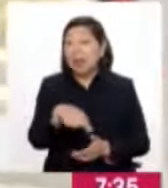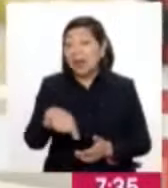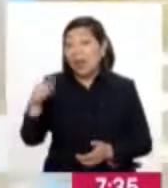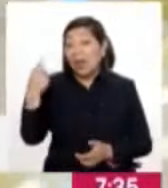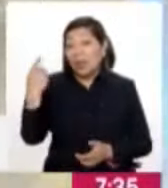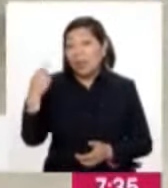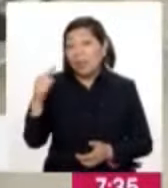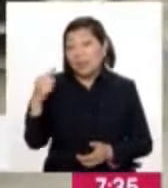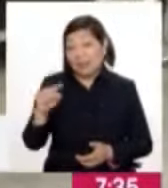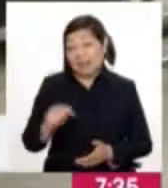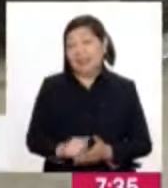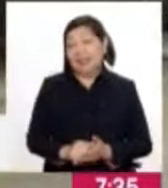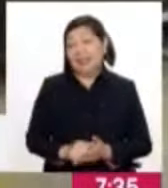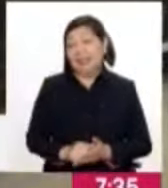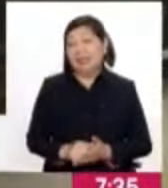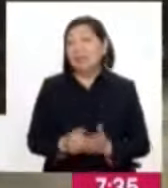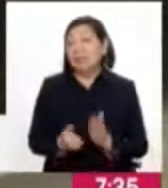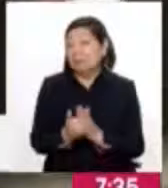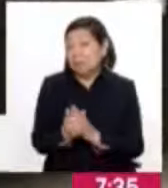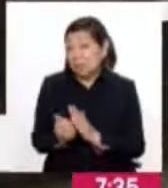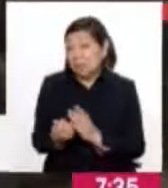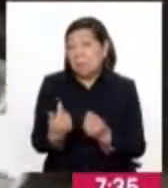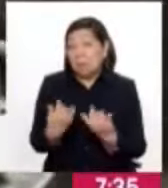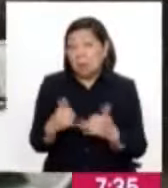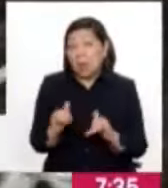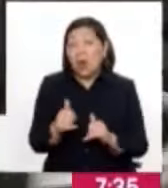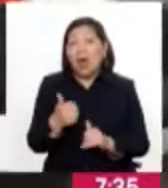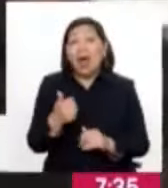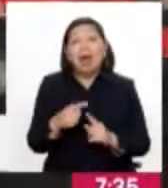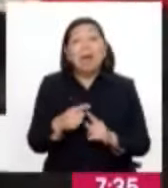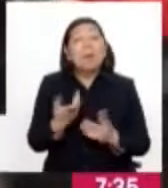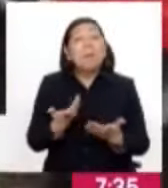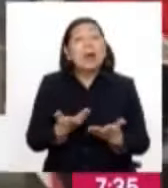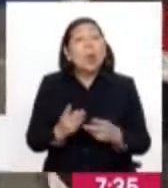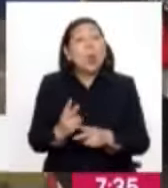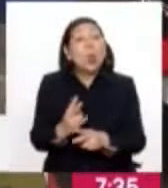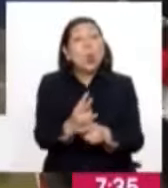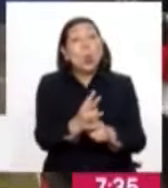taxistas formales habilitados por la ATU